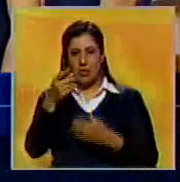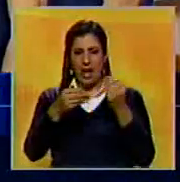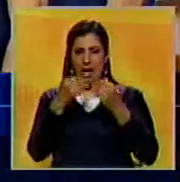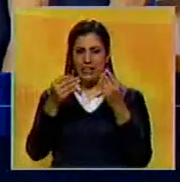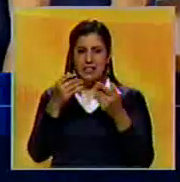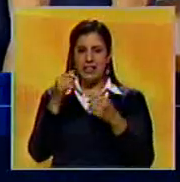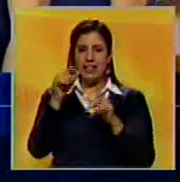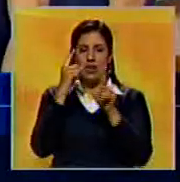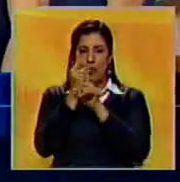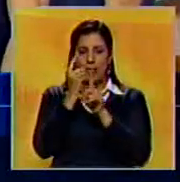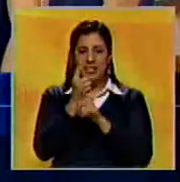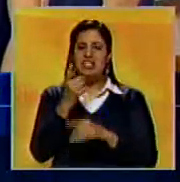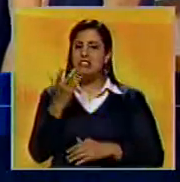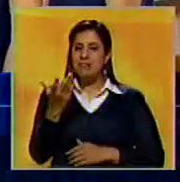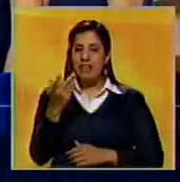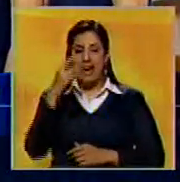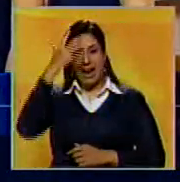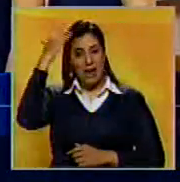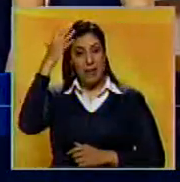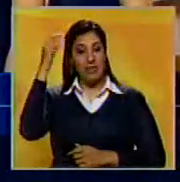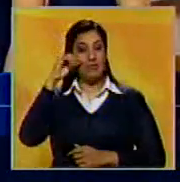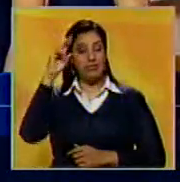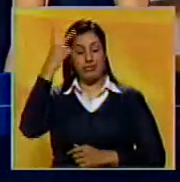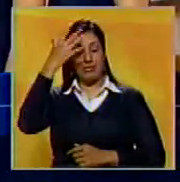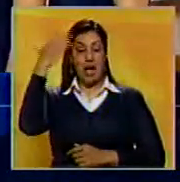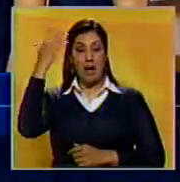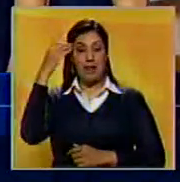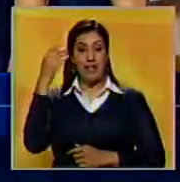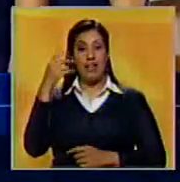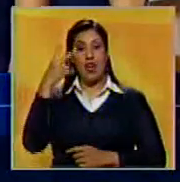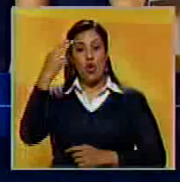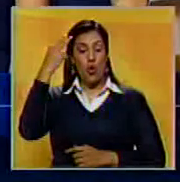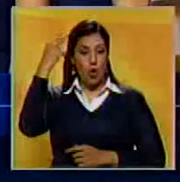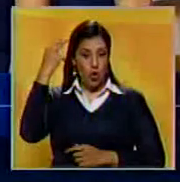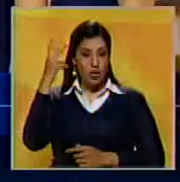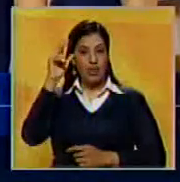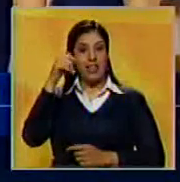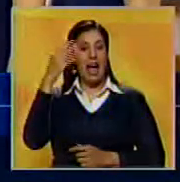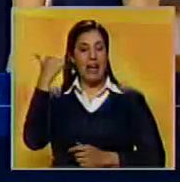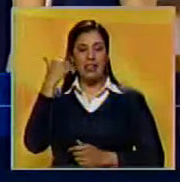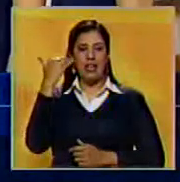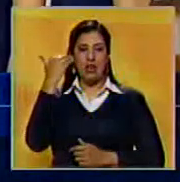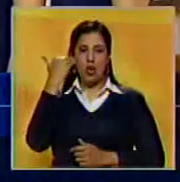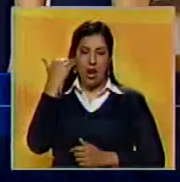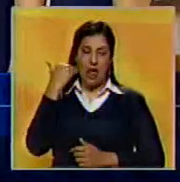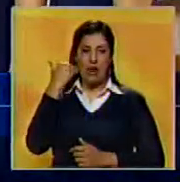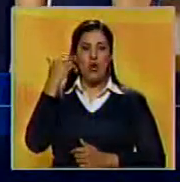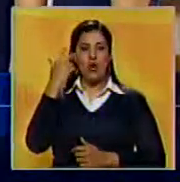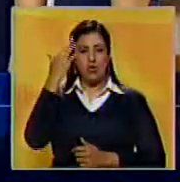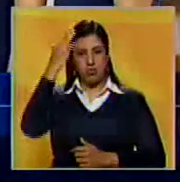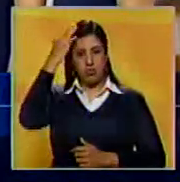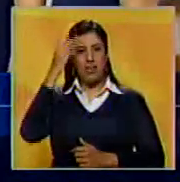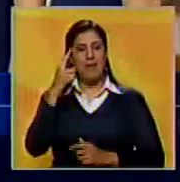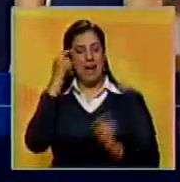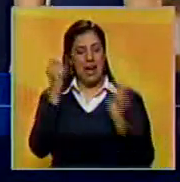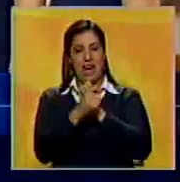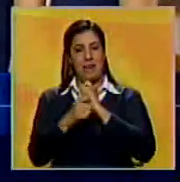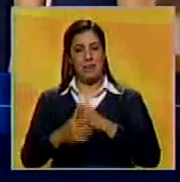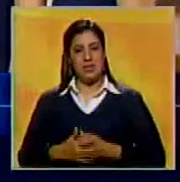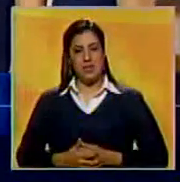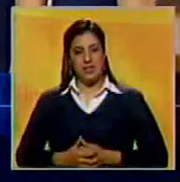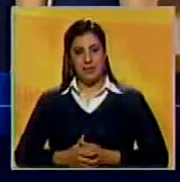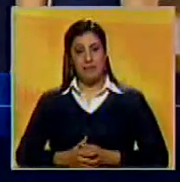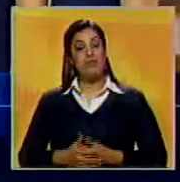hecho para este concurso? El cabello, creo, el color de cabello. Me corté mucho más el cabello, antes no lo usaba tan corto. Creo que esos han sido los cambios más